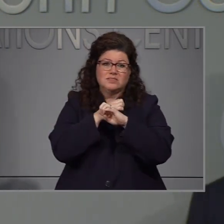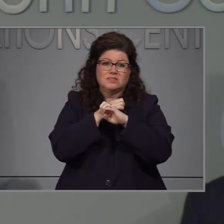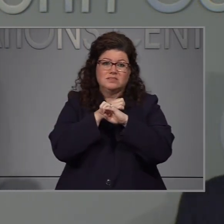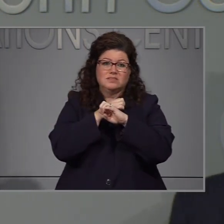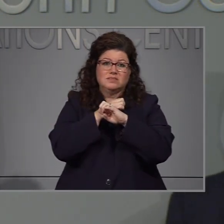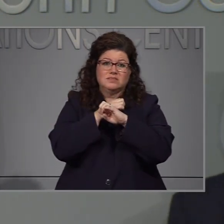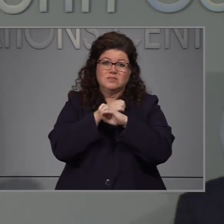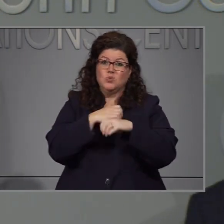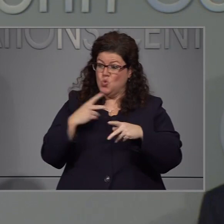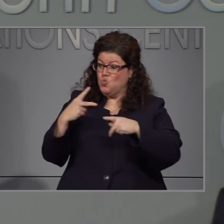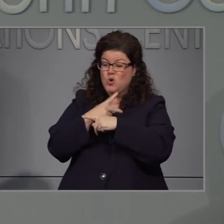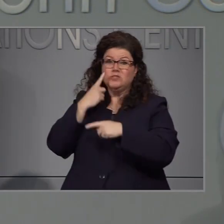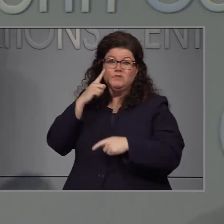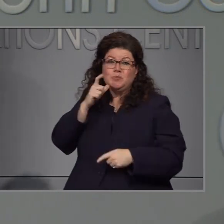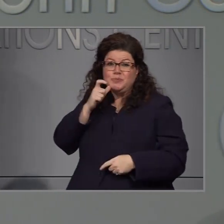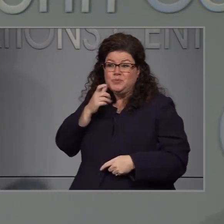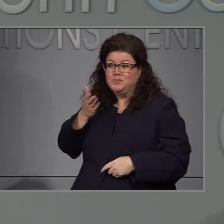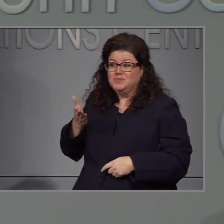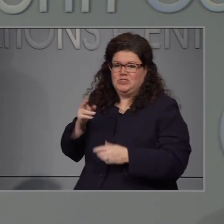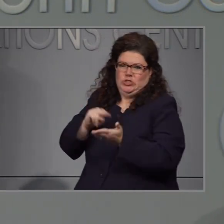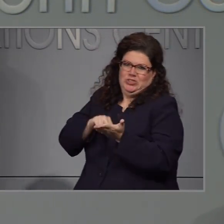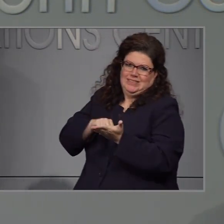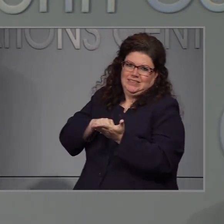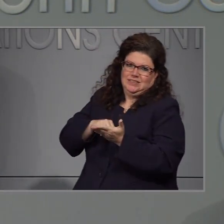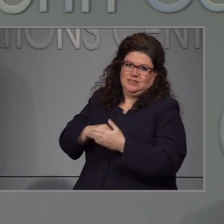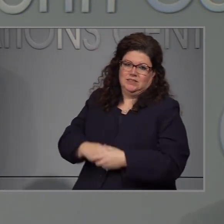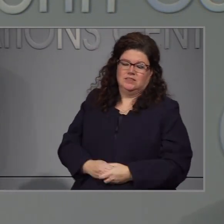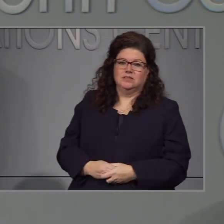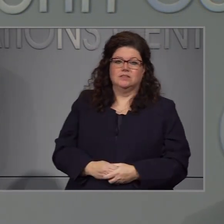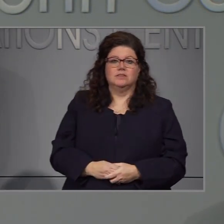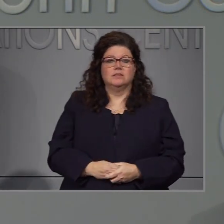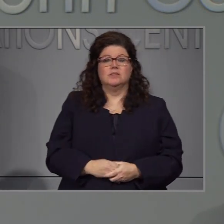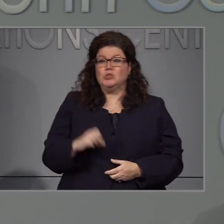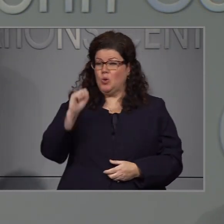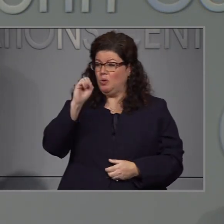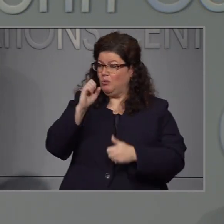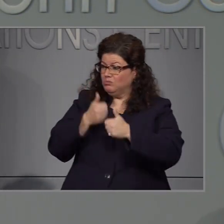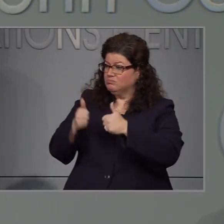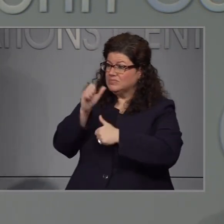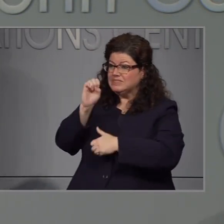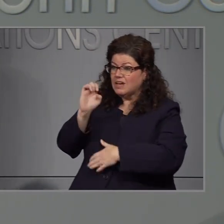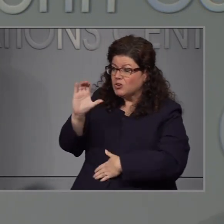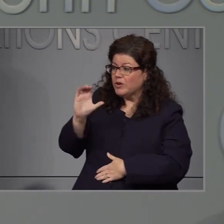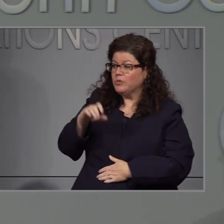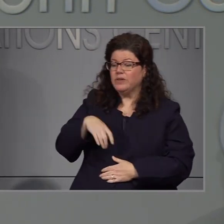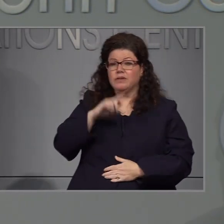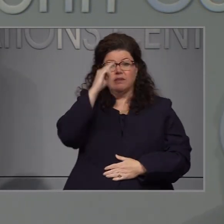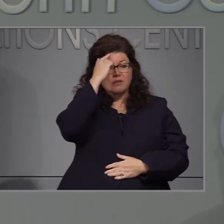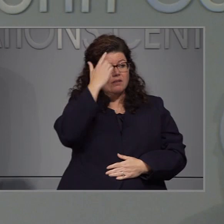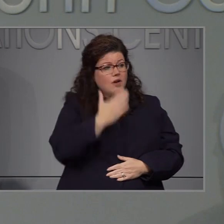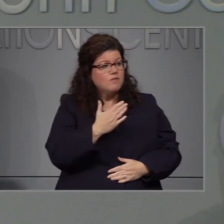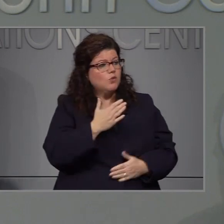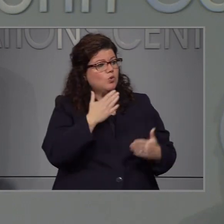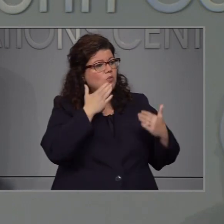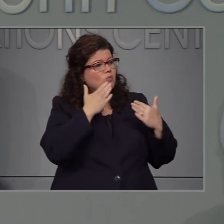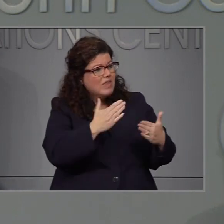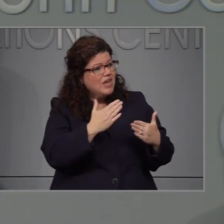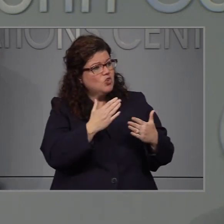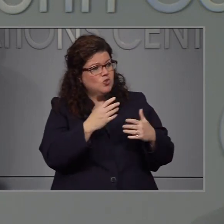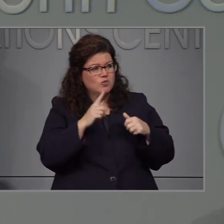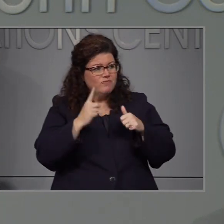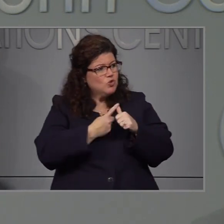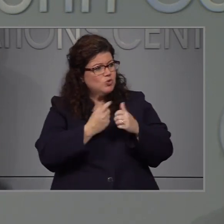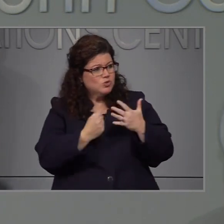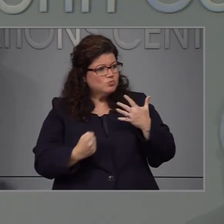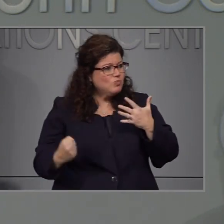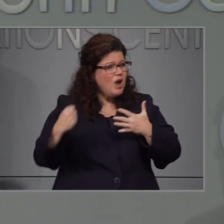no tienen excepción. Nosotros felicitamos al gobernador y a la secretaria por tener siempre en mente lo que